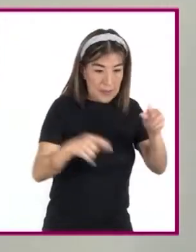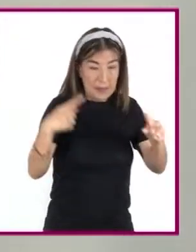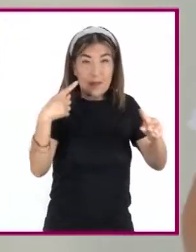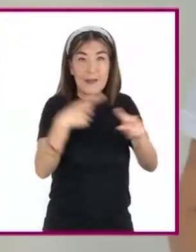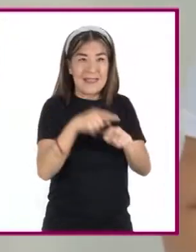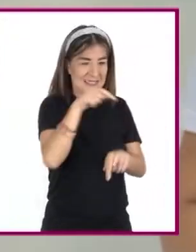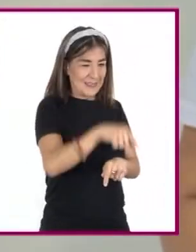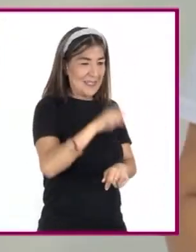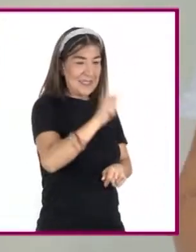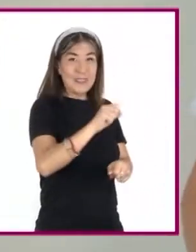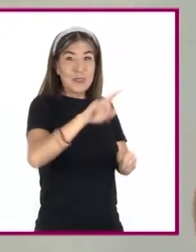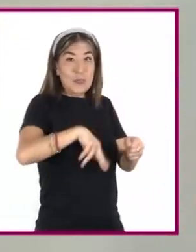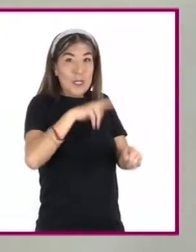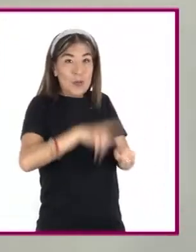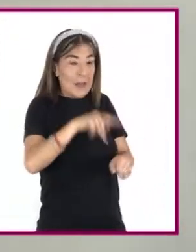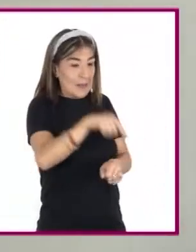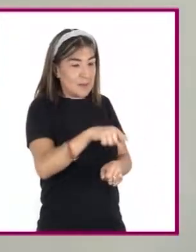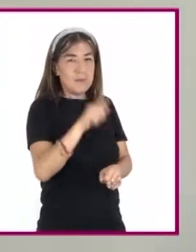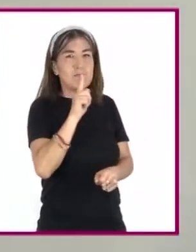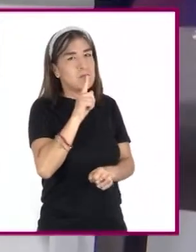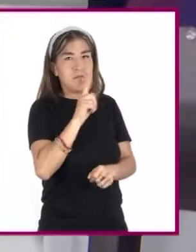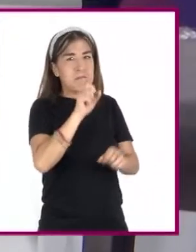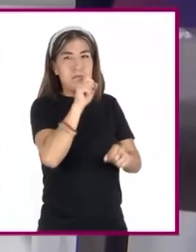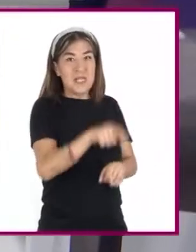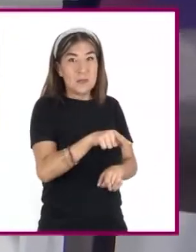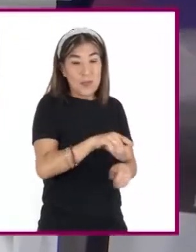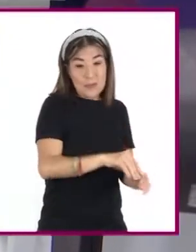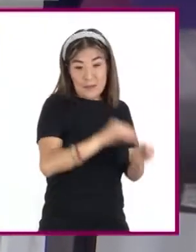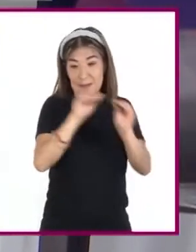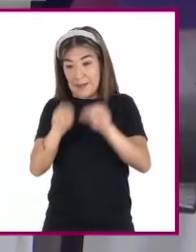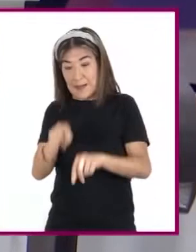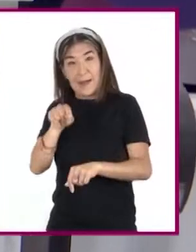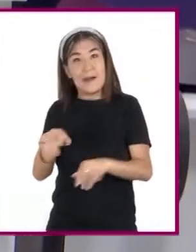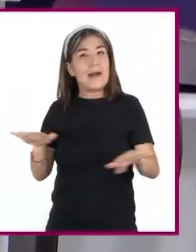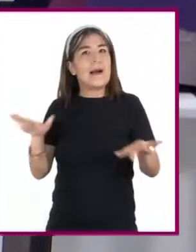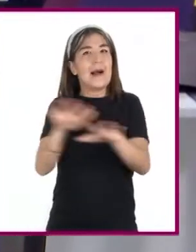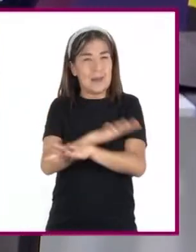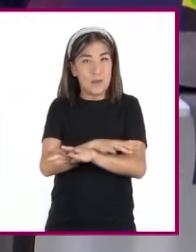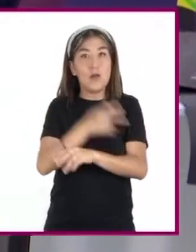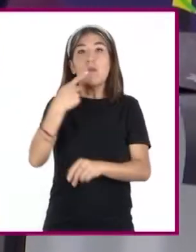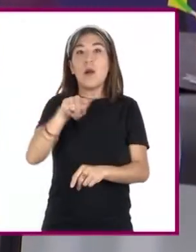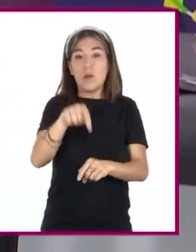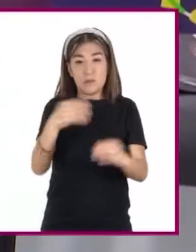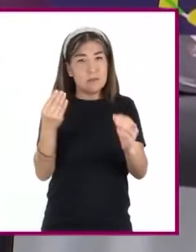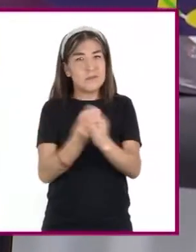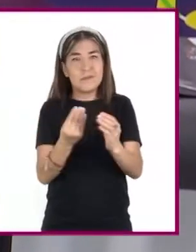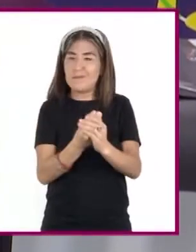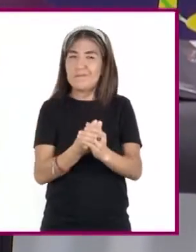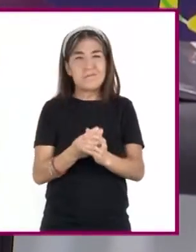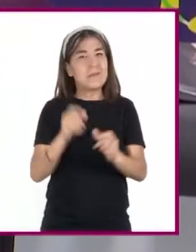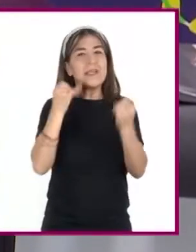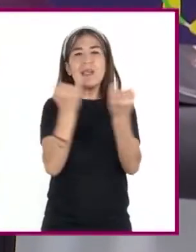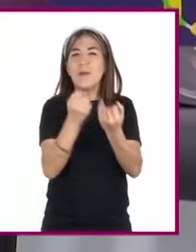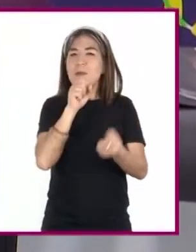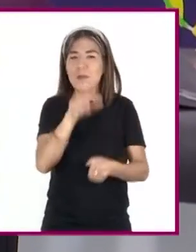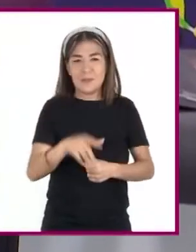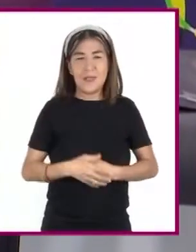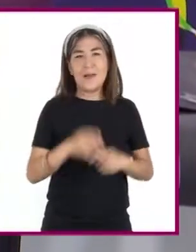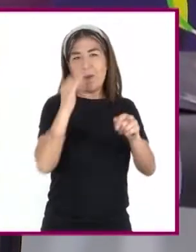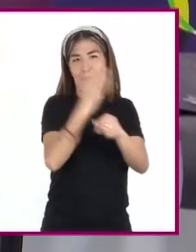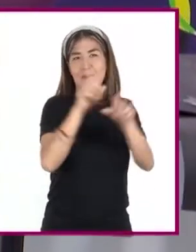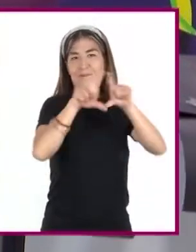las propiedades de los compuestos, pero no las masas. Aquí lo tenemos